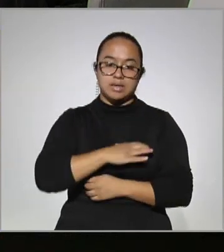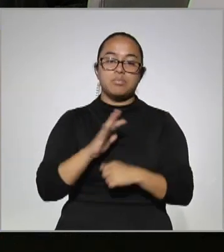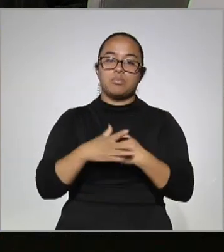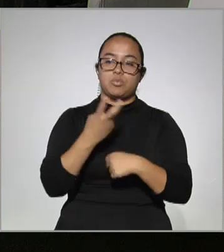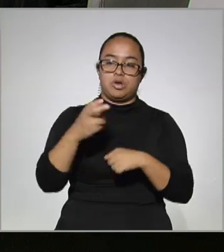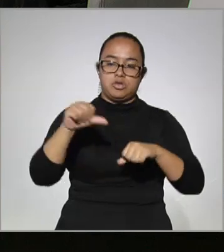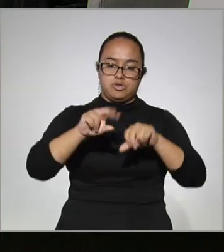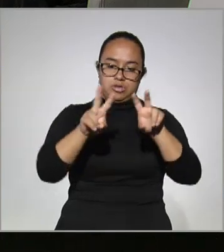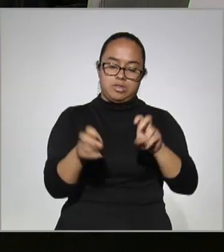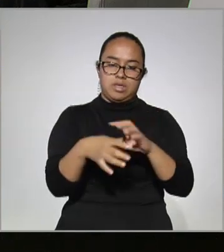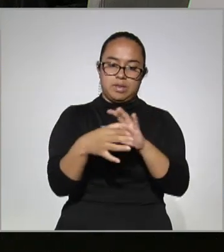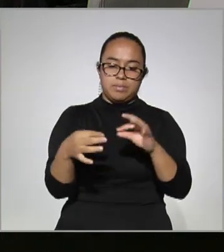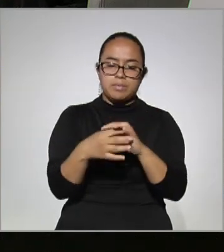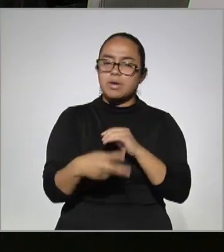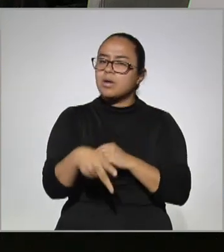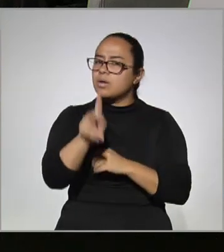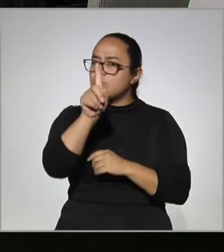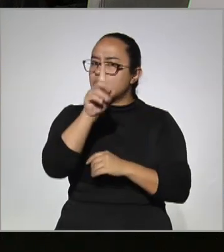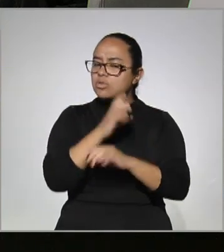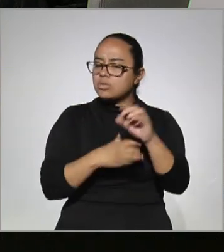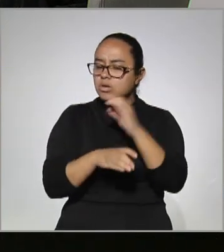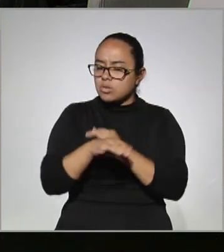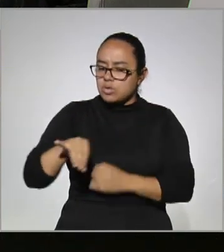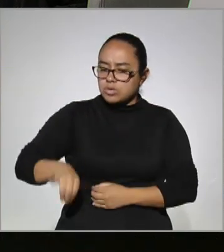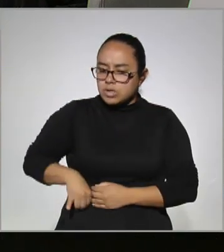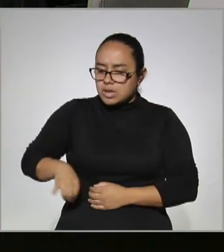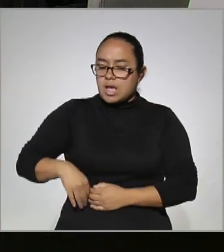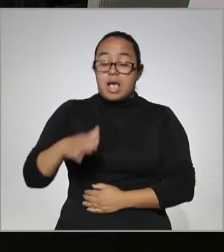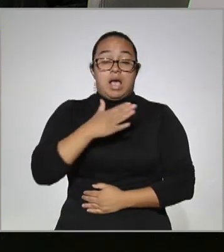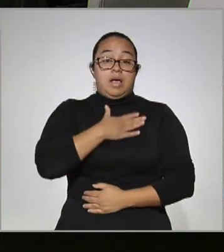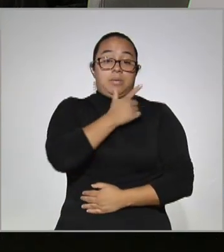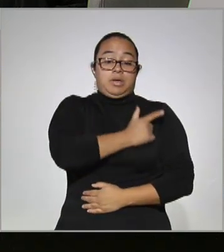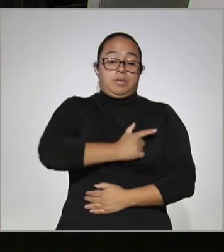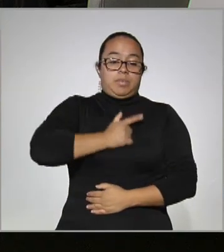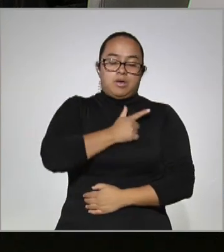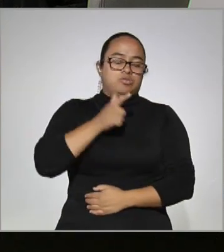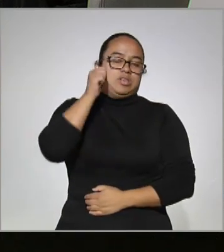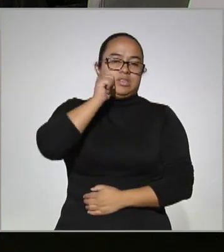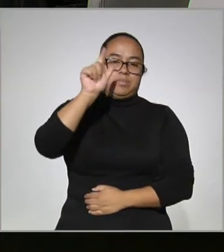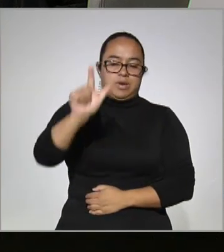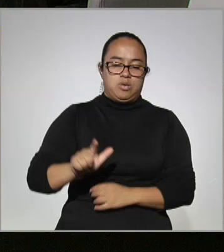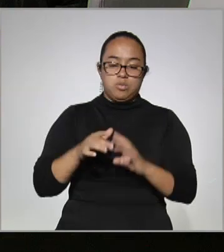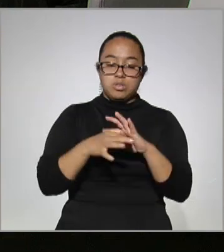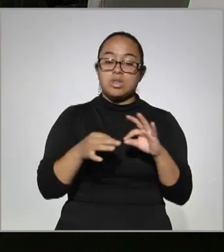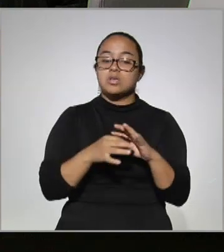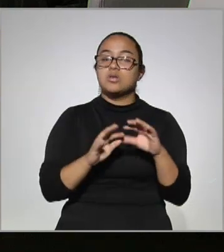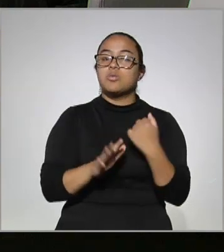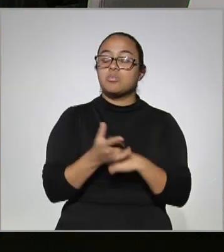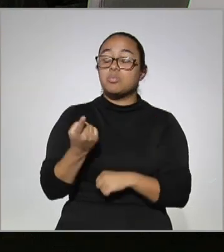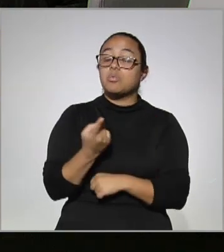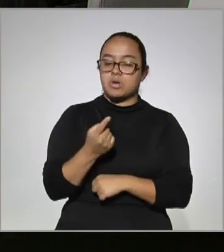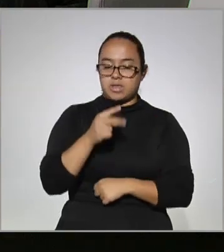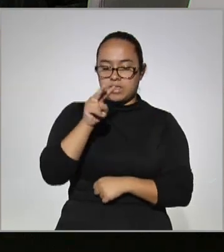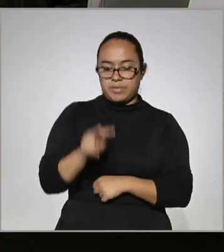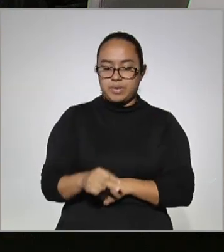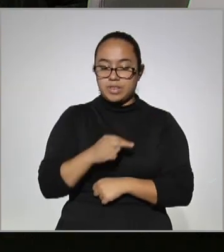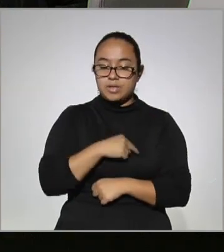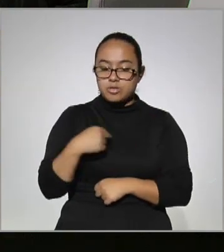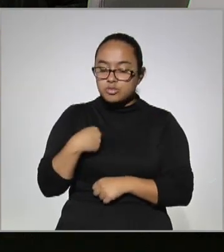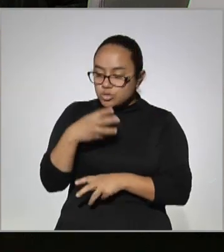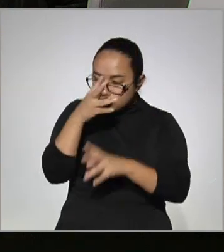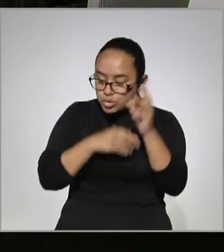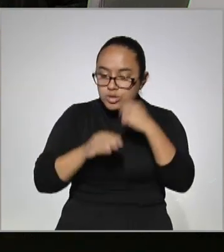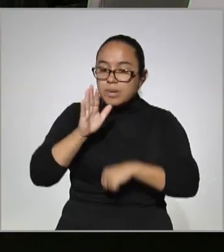hoy aquí. Pero hablábamos de algo bien interesante y como yo digo, a mí me gusta mucho estar aquí los lunes porque es verdad, Citlali, que nosotros, los primeros en aprender